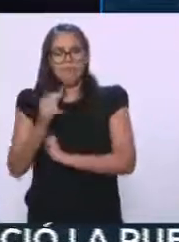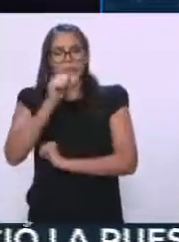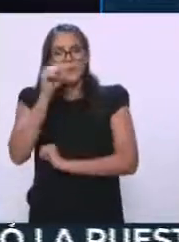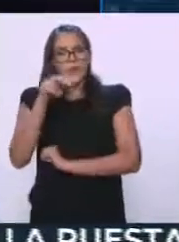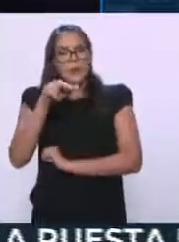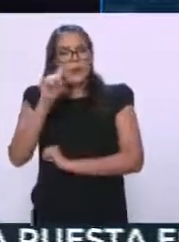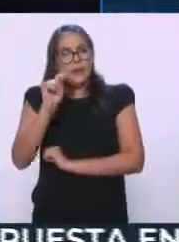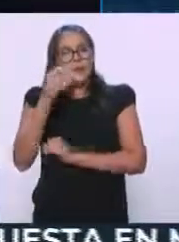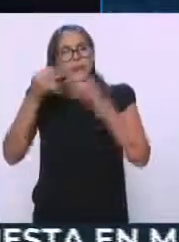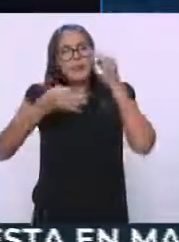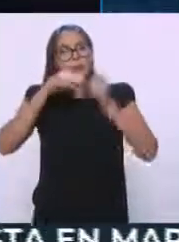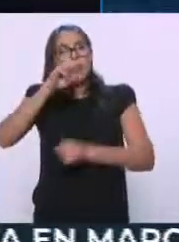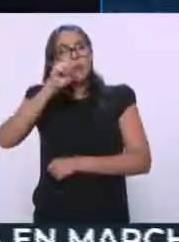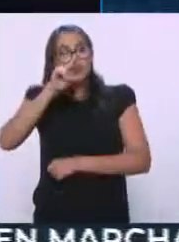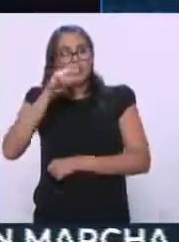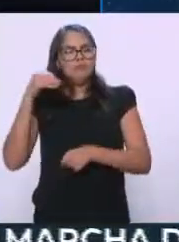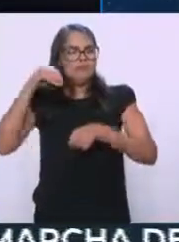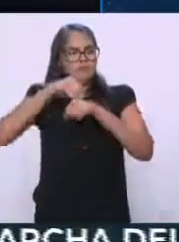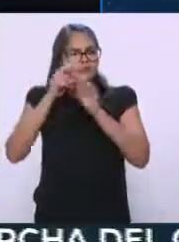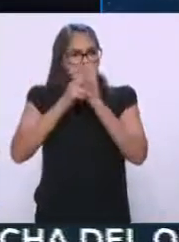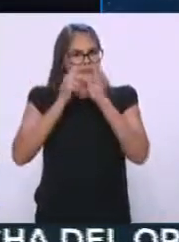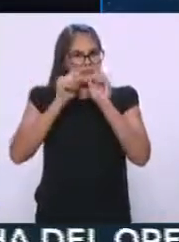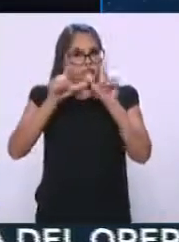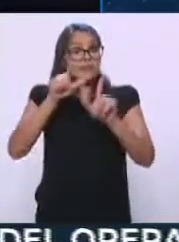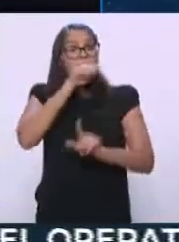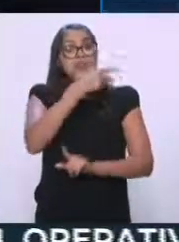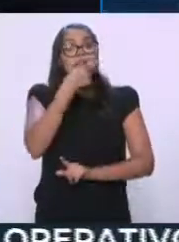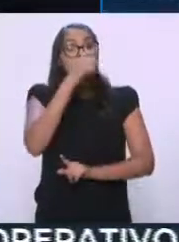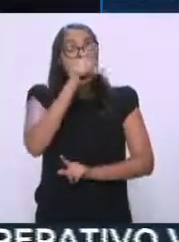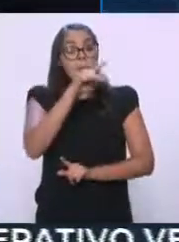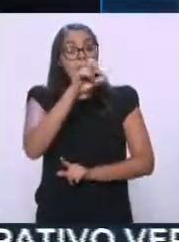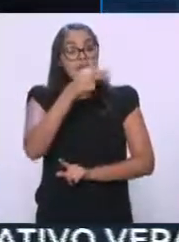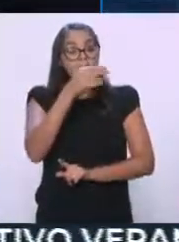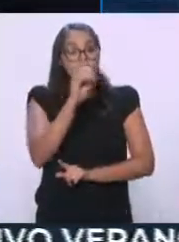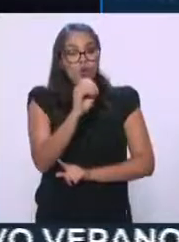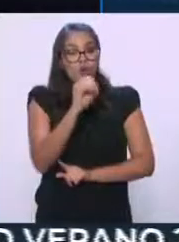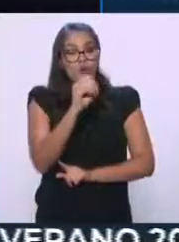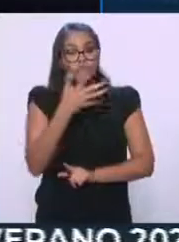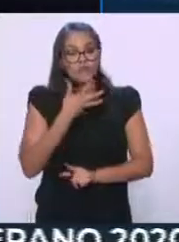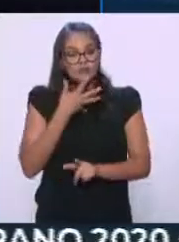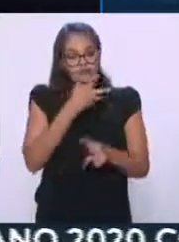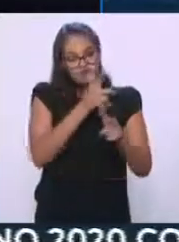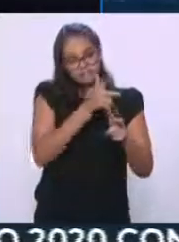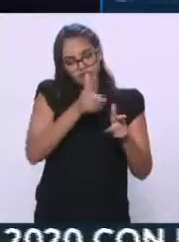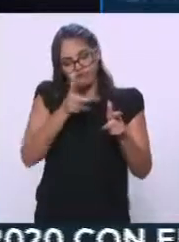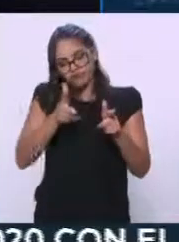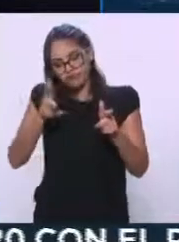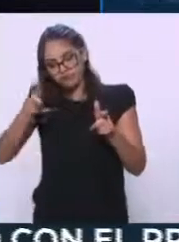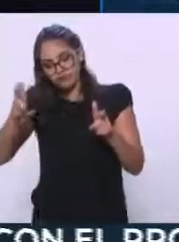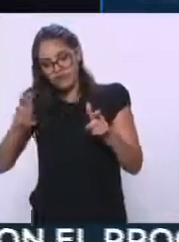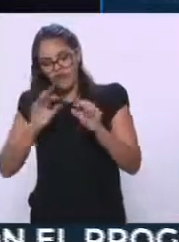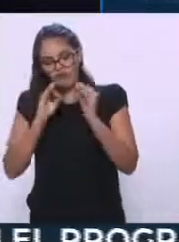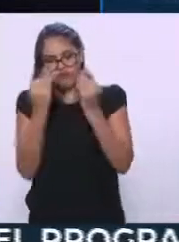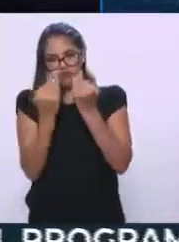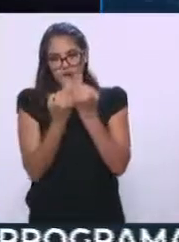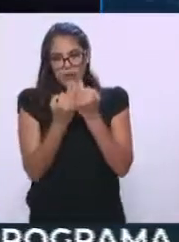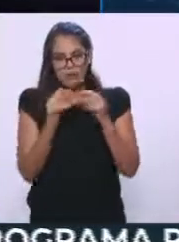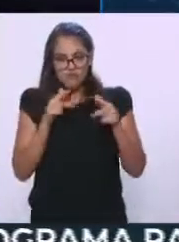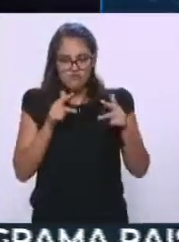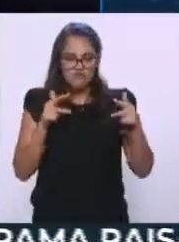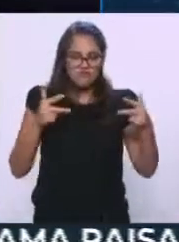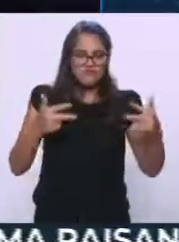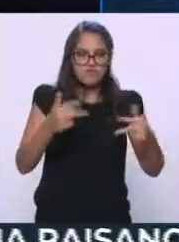Moscú publicó un video donde el Mencho pues usaba estos vehículos formados en una figura peculiar, mandaba un